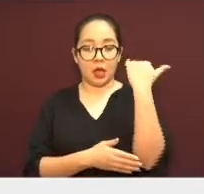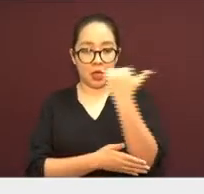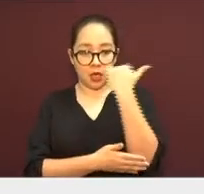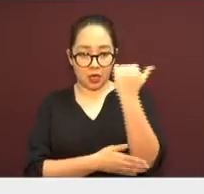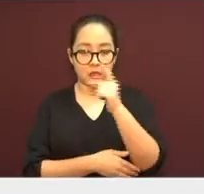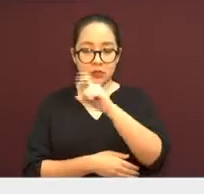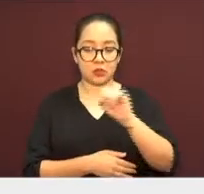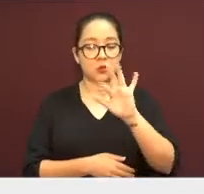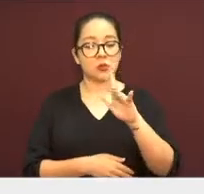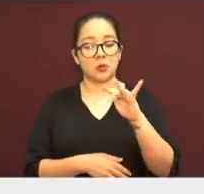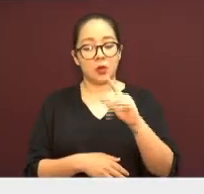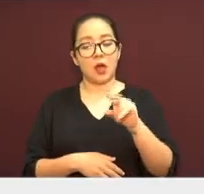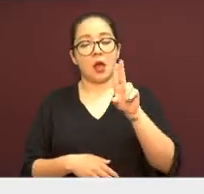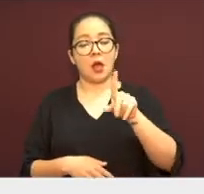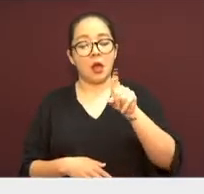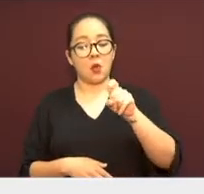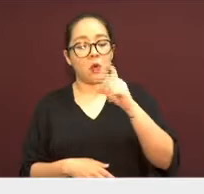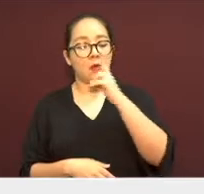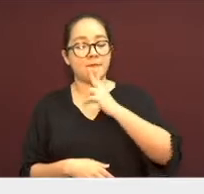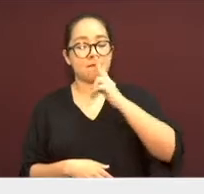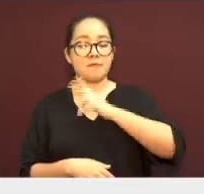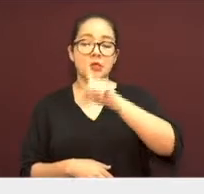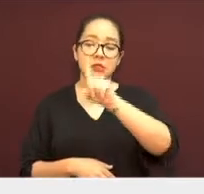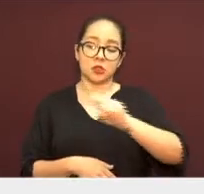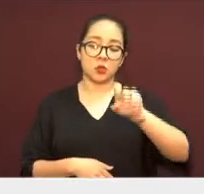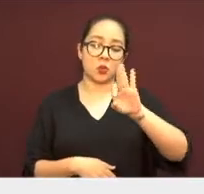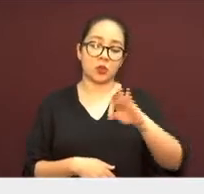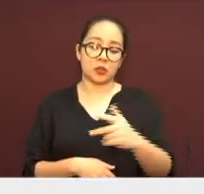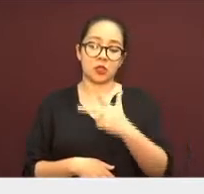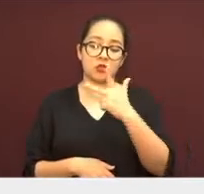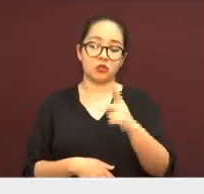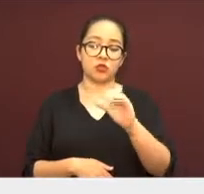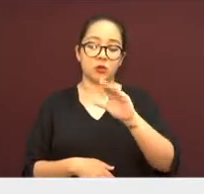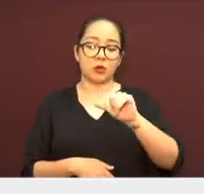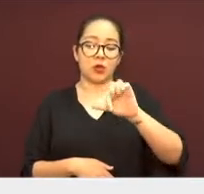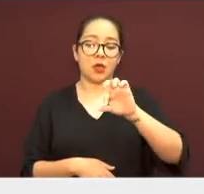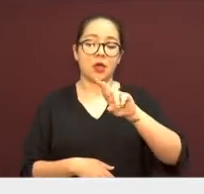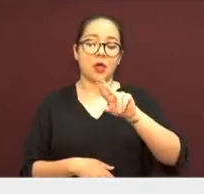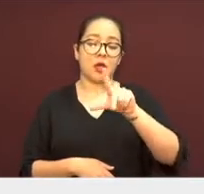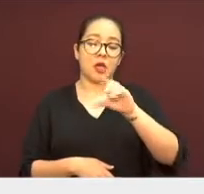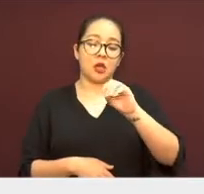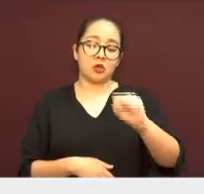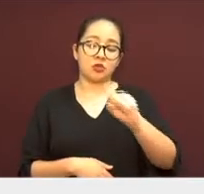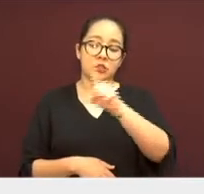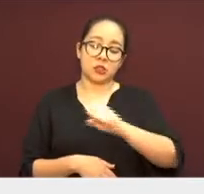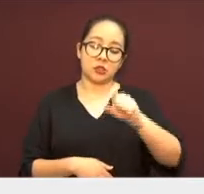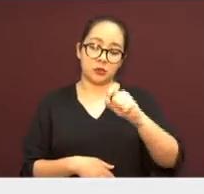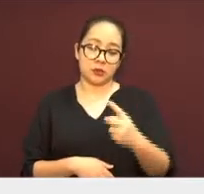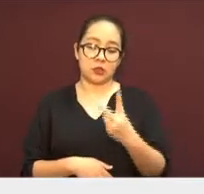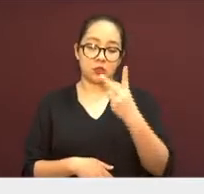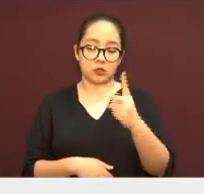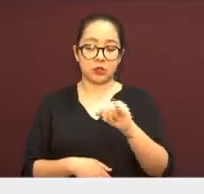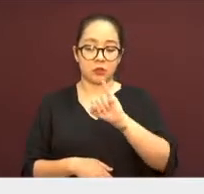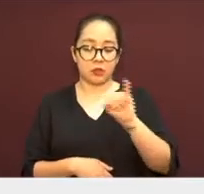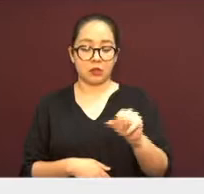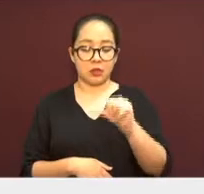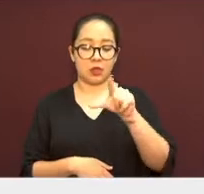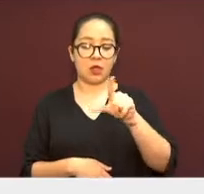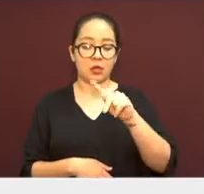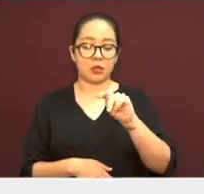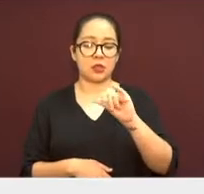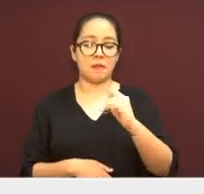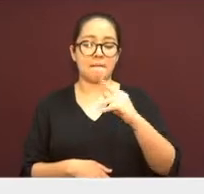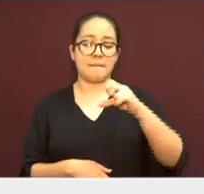agua dulce 148 carlos a carrillo 122 y jáltipan 116